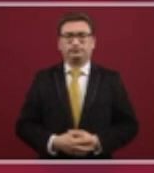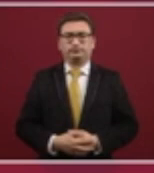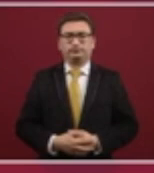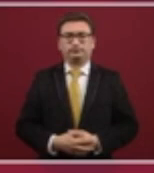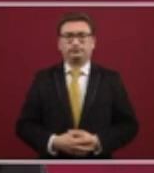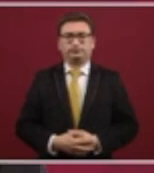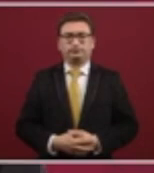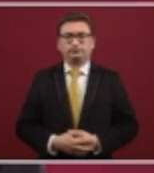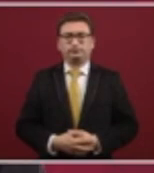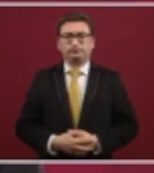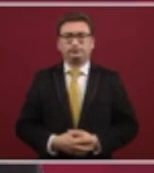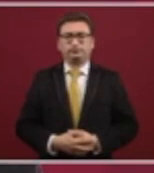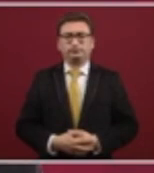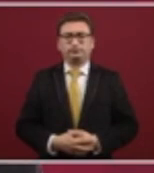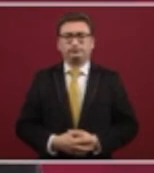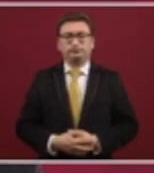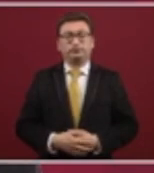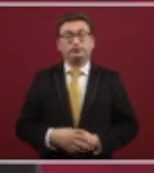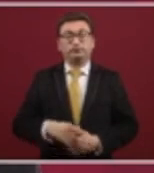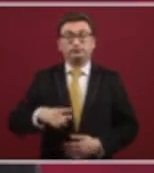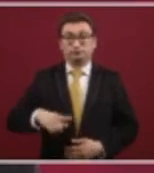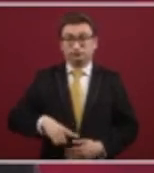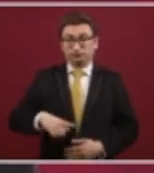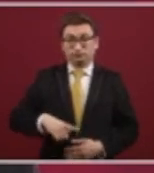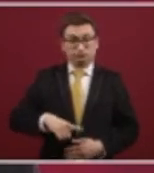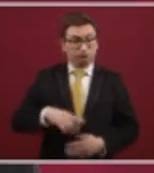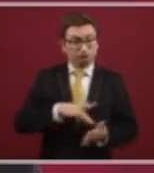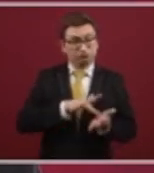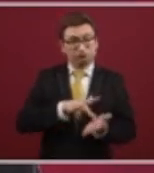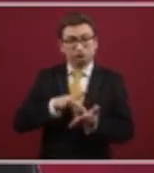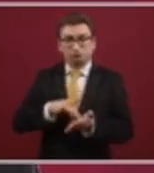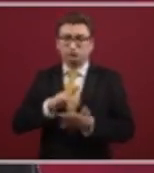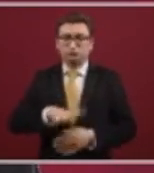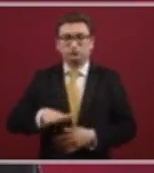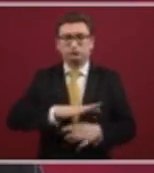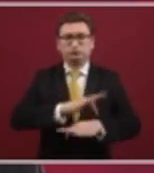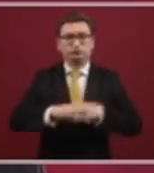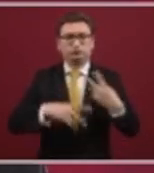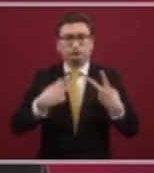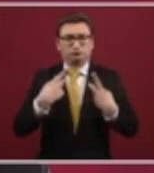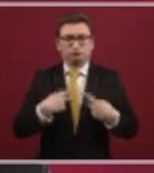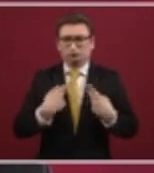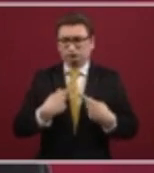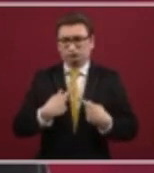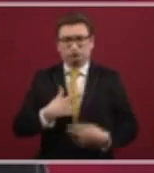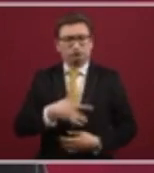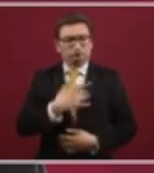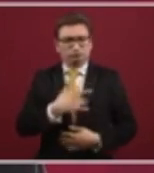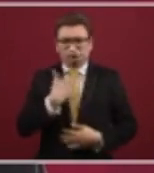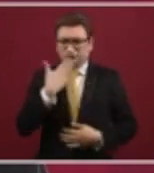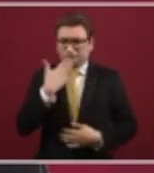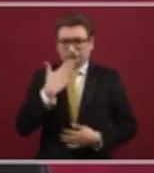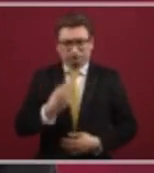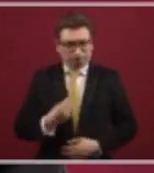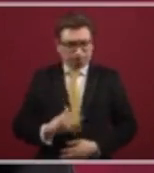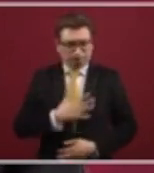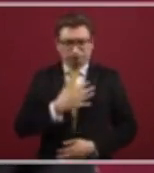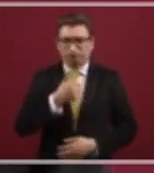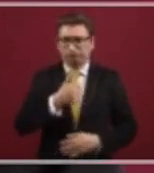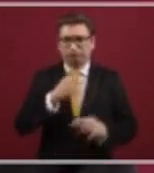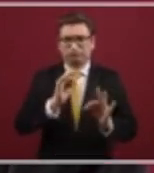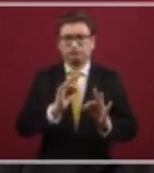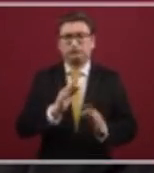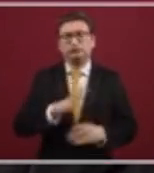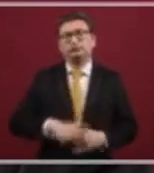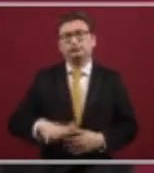para el bienestar de la gente como nunca se había visto. Entonces, este